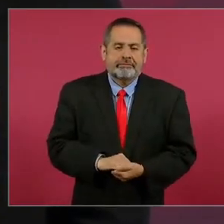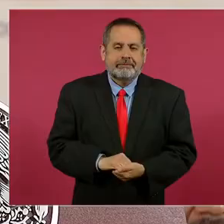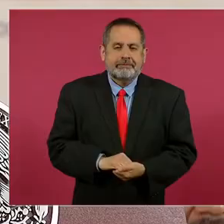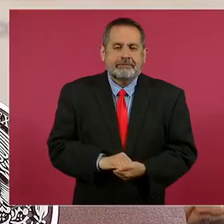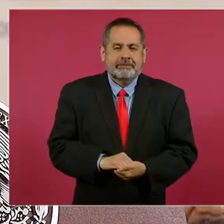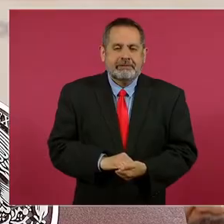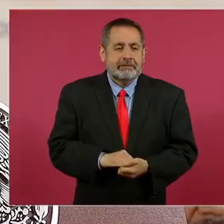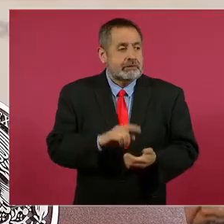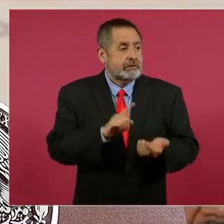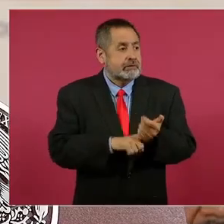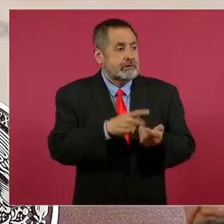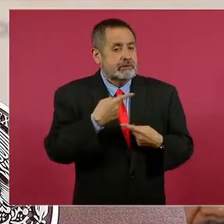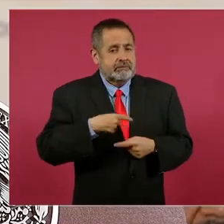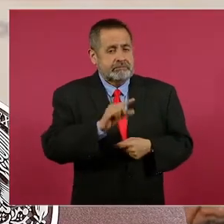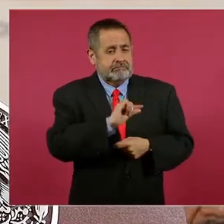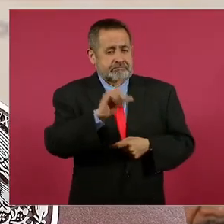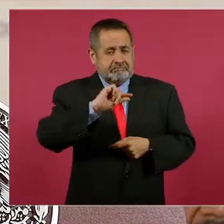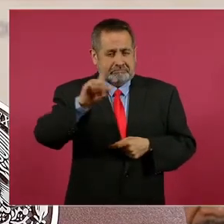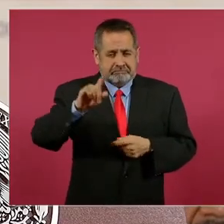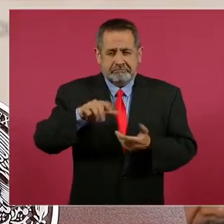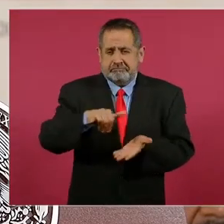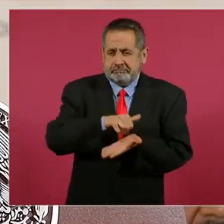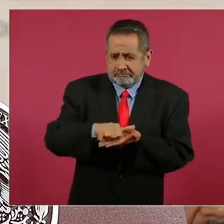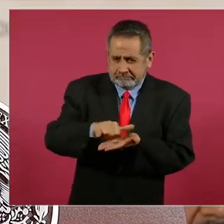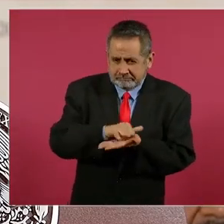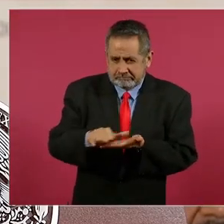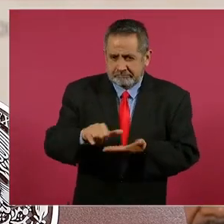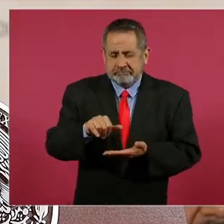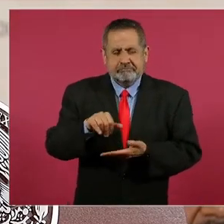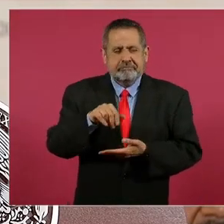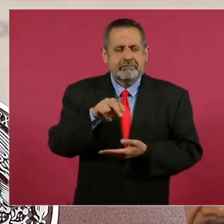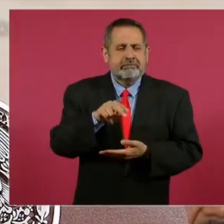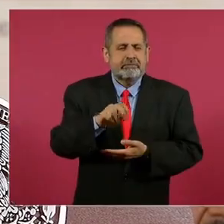hasta los más famosos, New York Times,